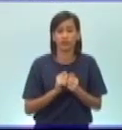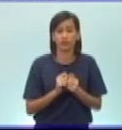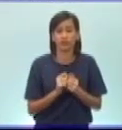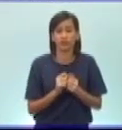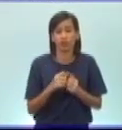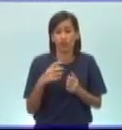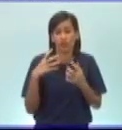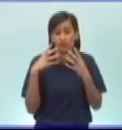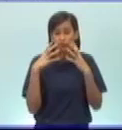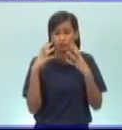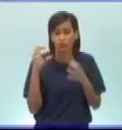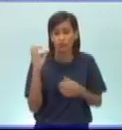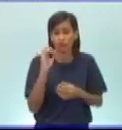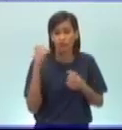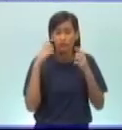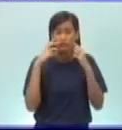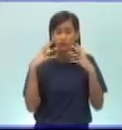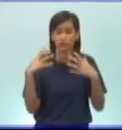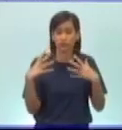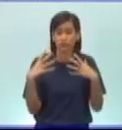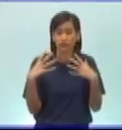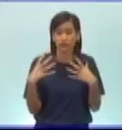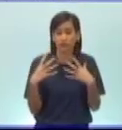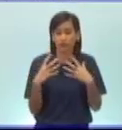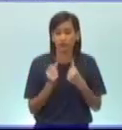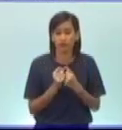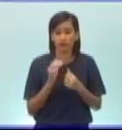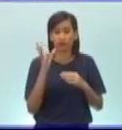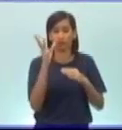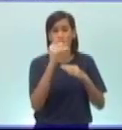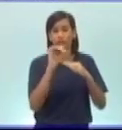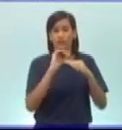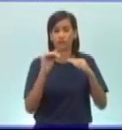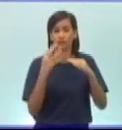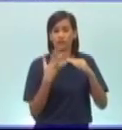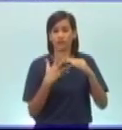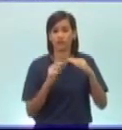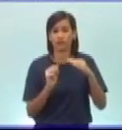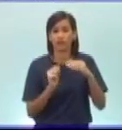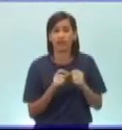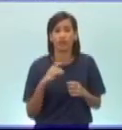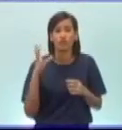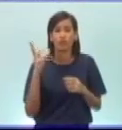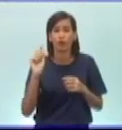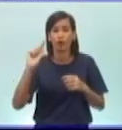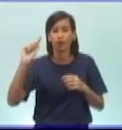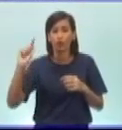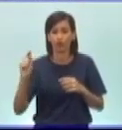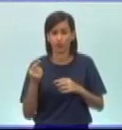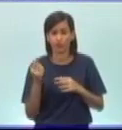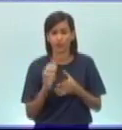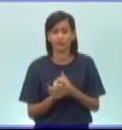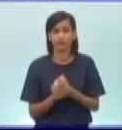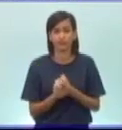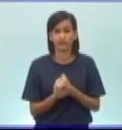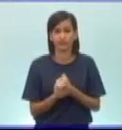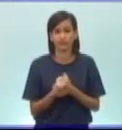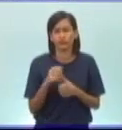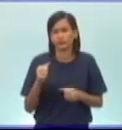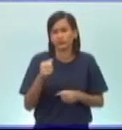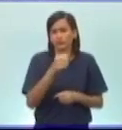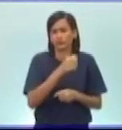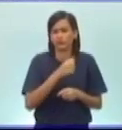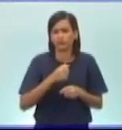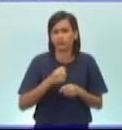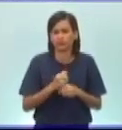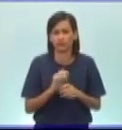fundamentales, por supuesto, con fracciones y expresiones decimales. Es decir, vamos a utilizar todo lo que